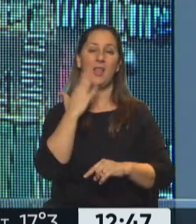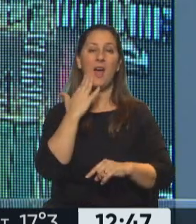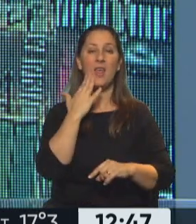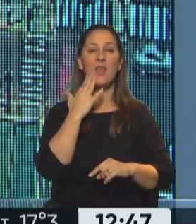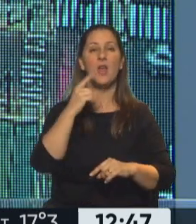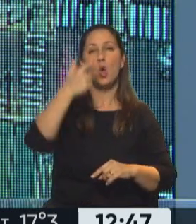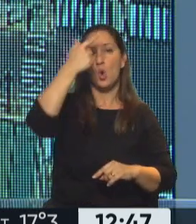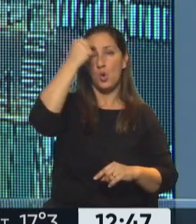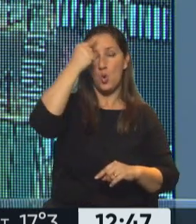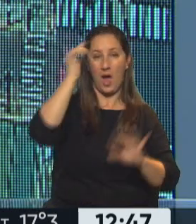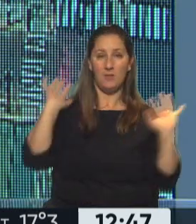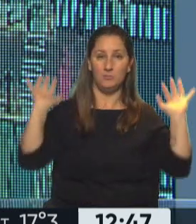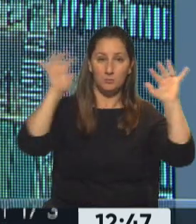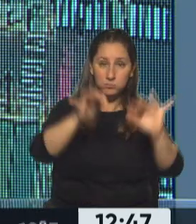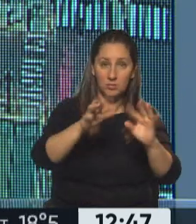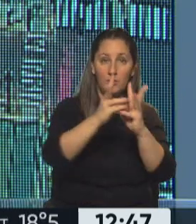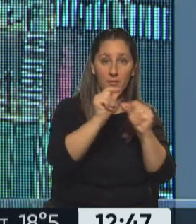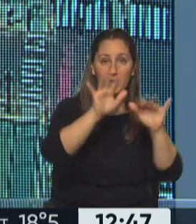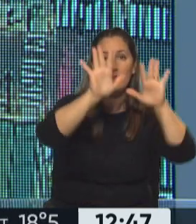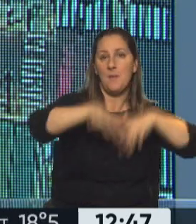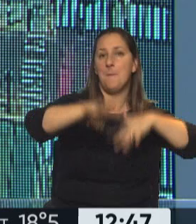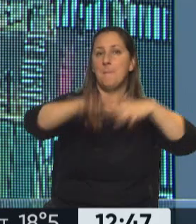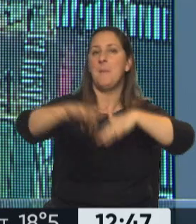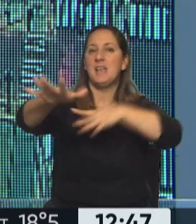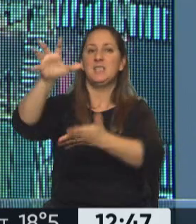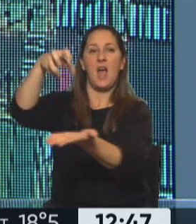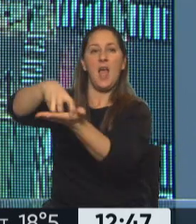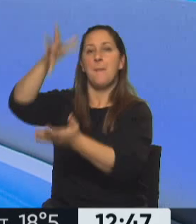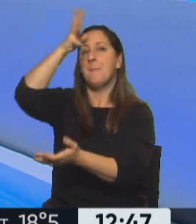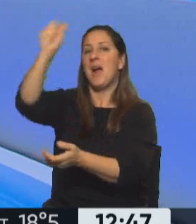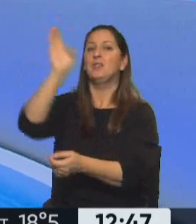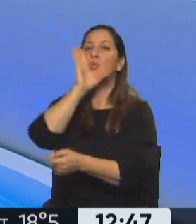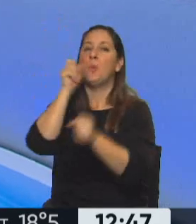la Rural para marchar después a la Embajada de Estados Unidos en protesta por lo que ha pasado allá. Gracias, Ley.